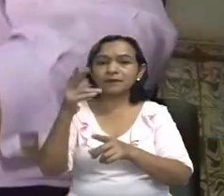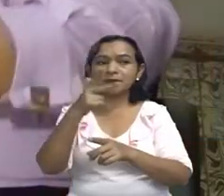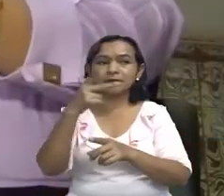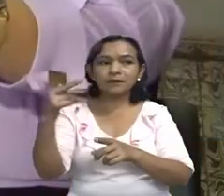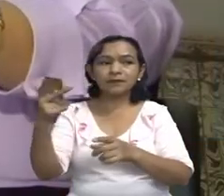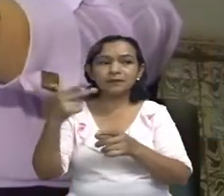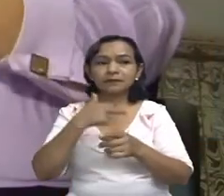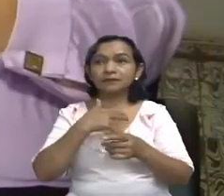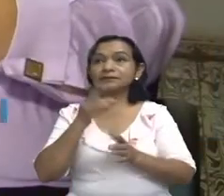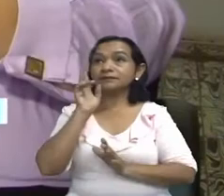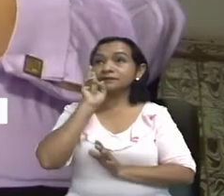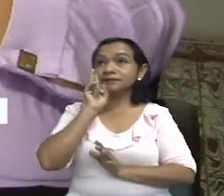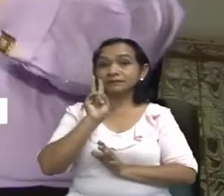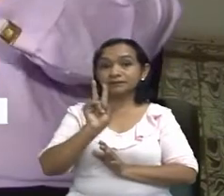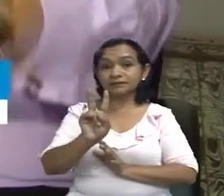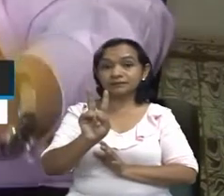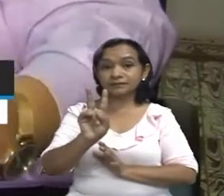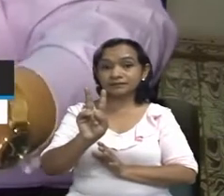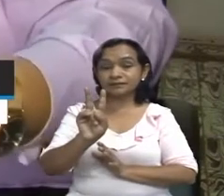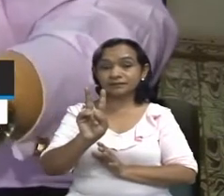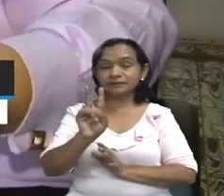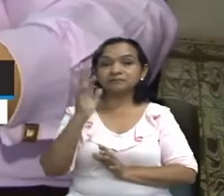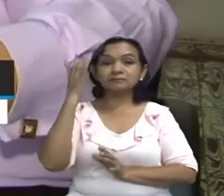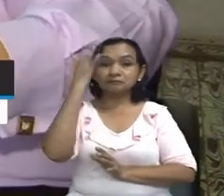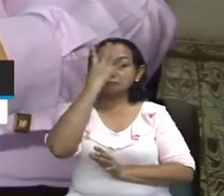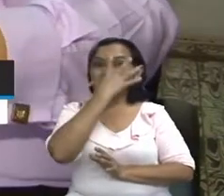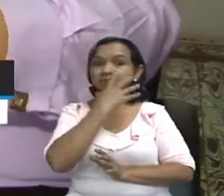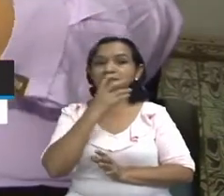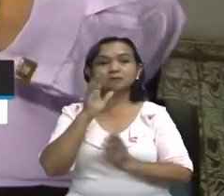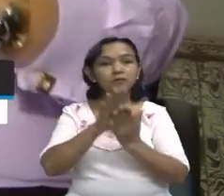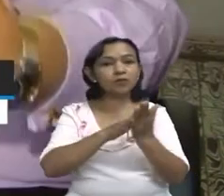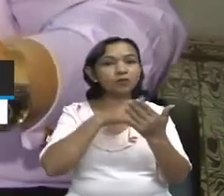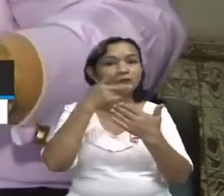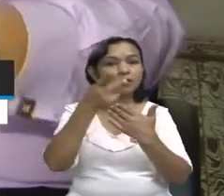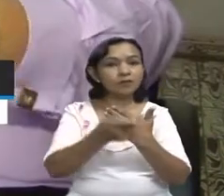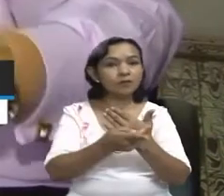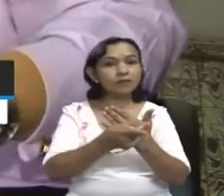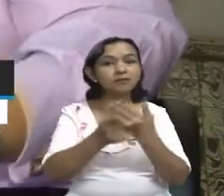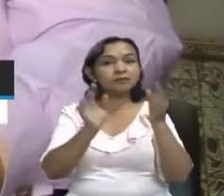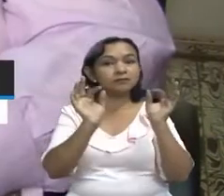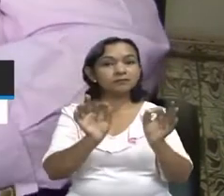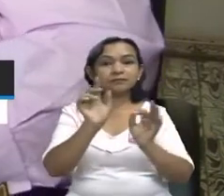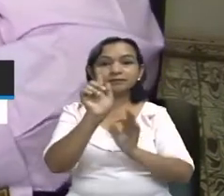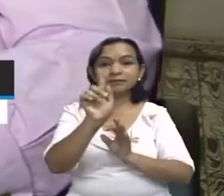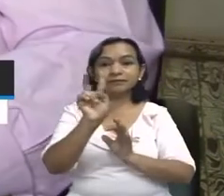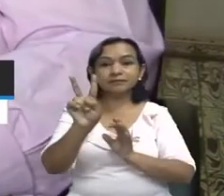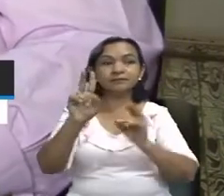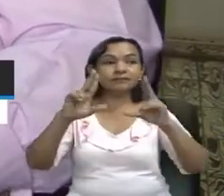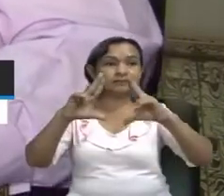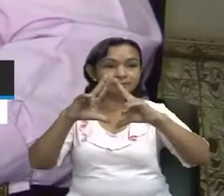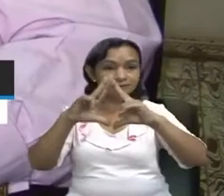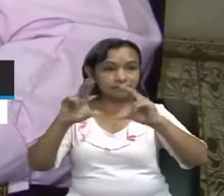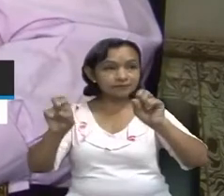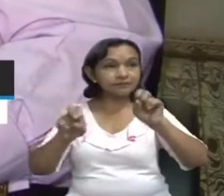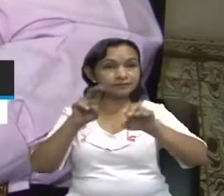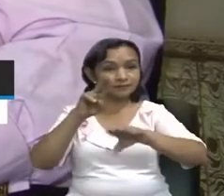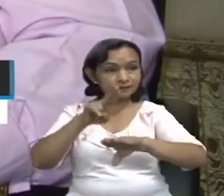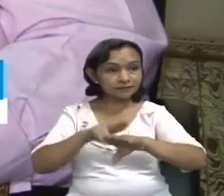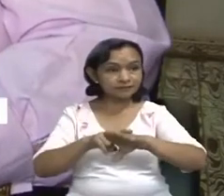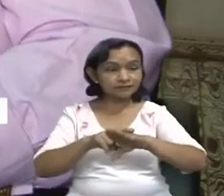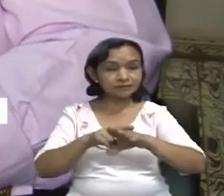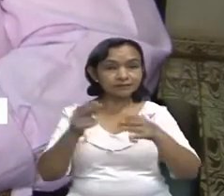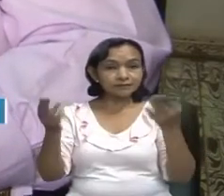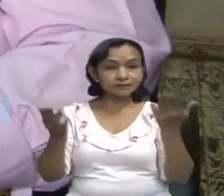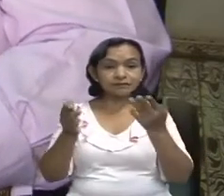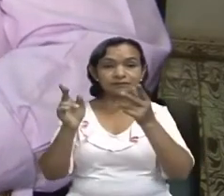98. Ahora vemos una programación mucho más atractiva, mucho más establecida como un canal nacional del que, por